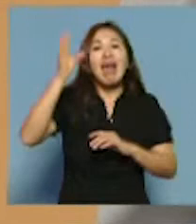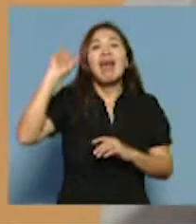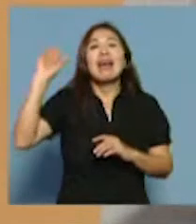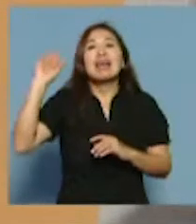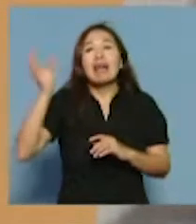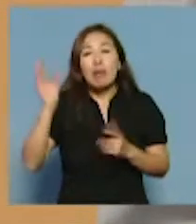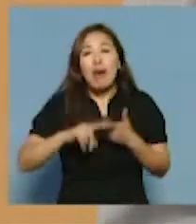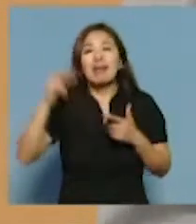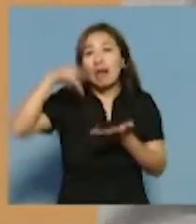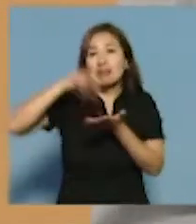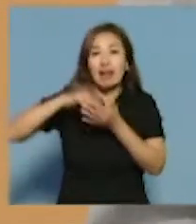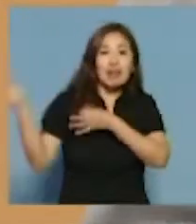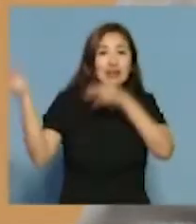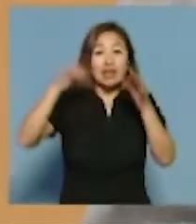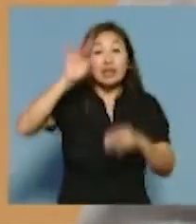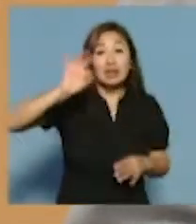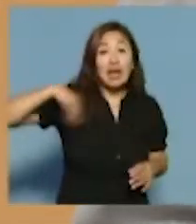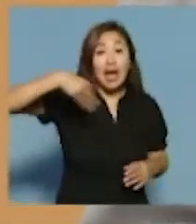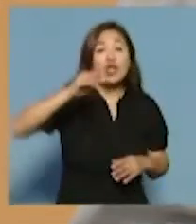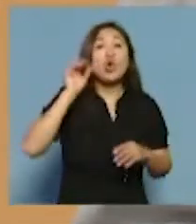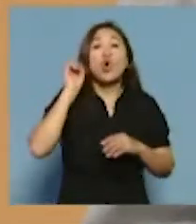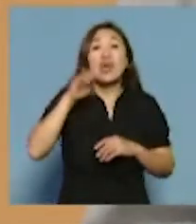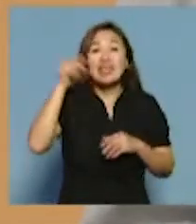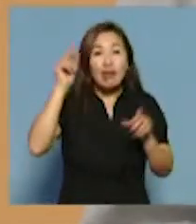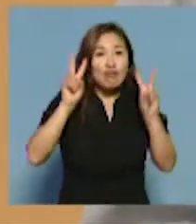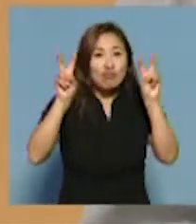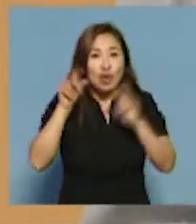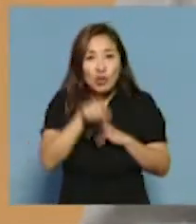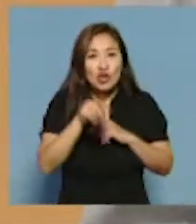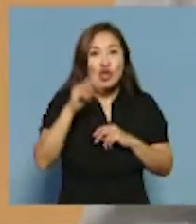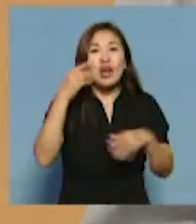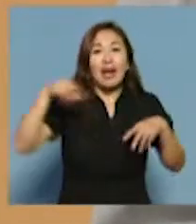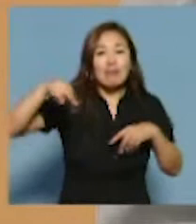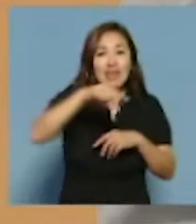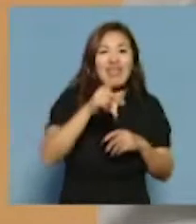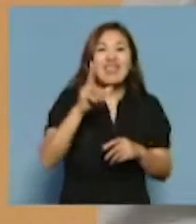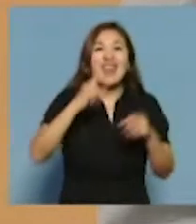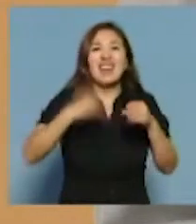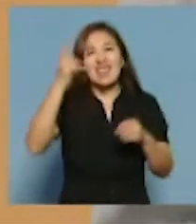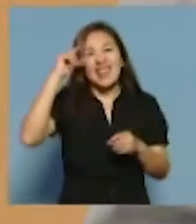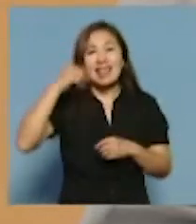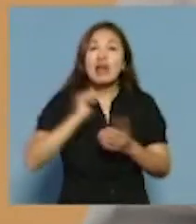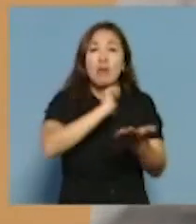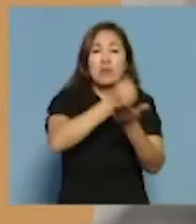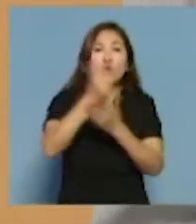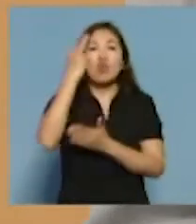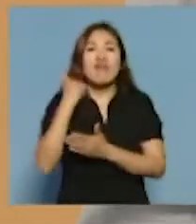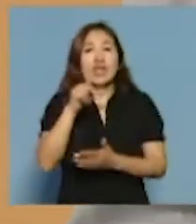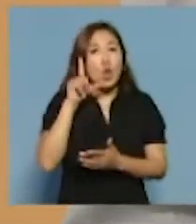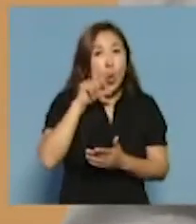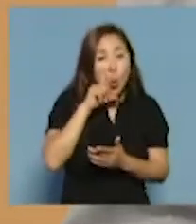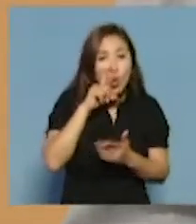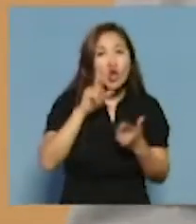de esa alta y este año caminata de las quenas estuvo presente en distintos acontecimientos el 9 de julio buenos